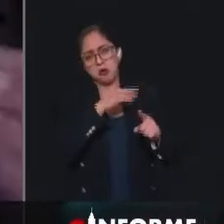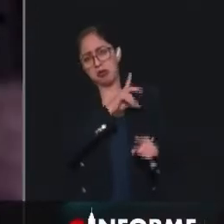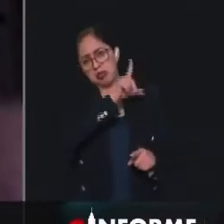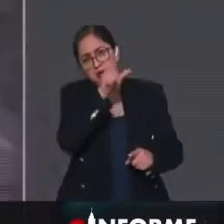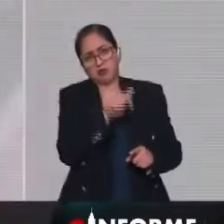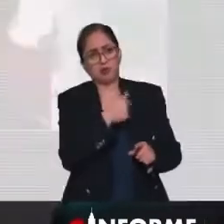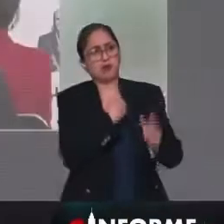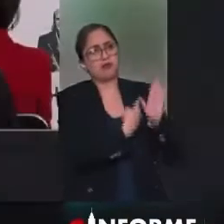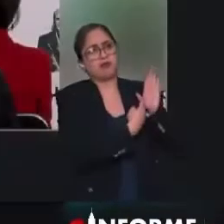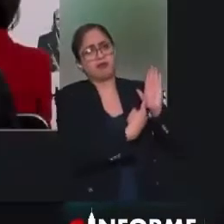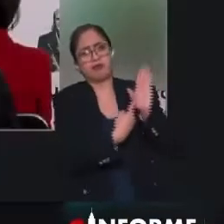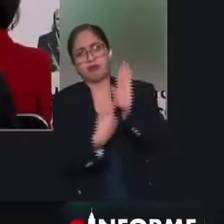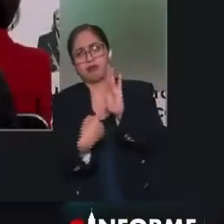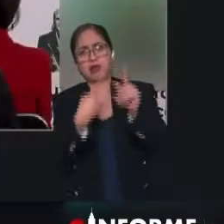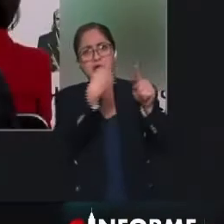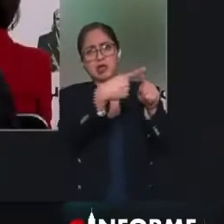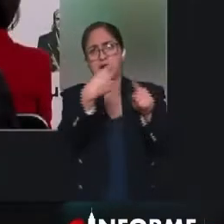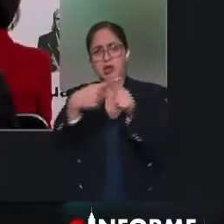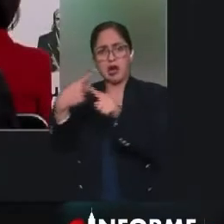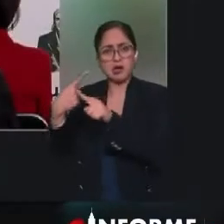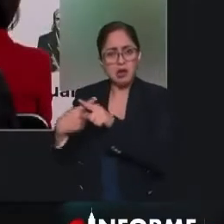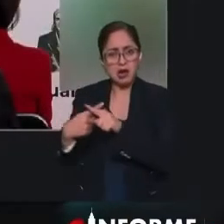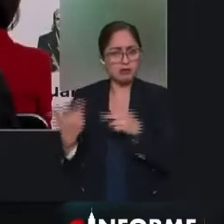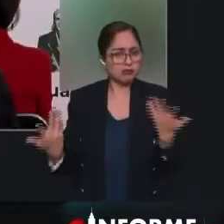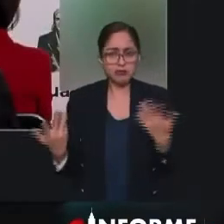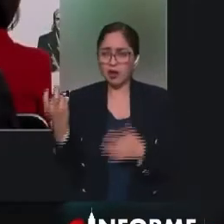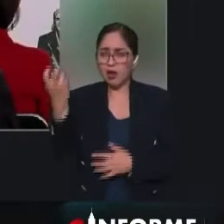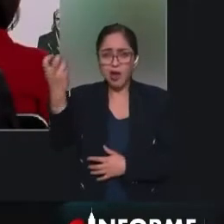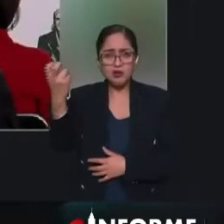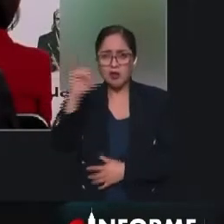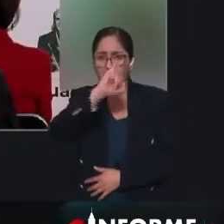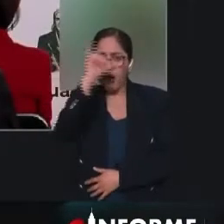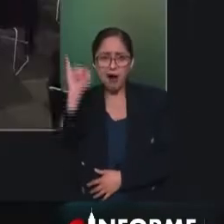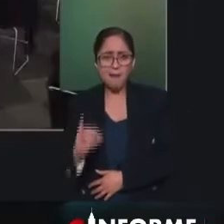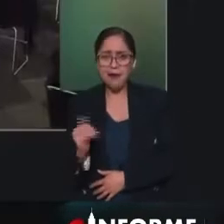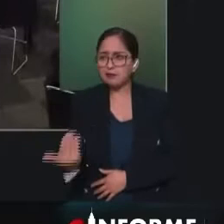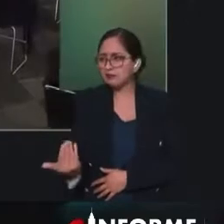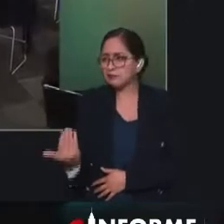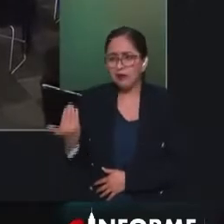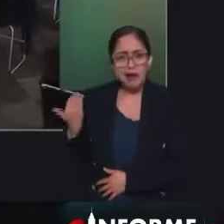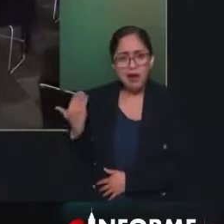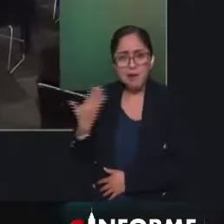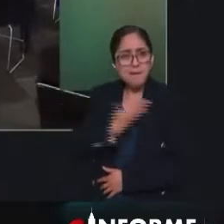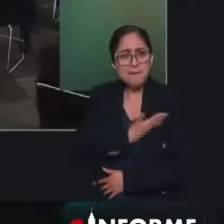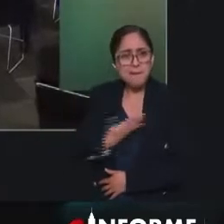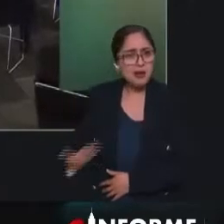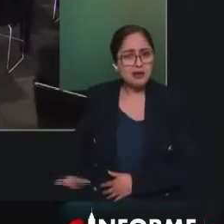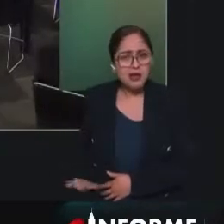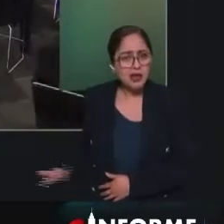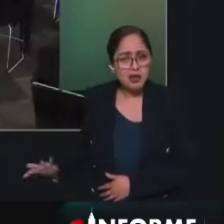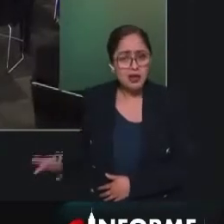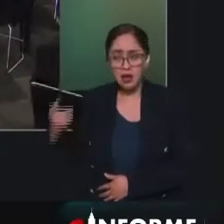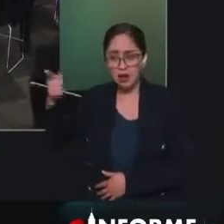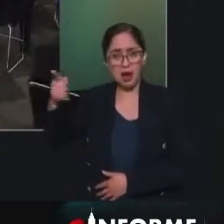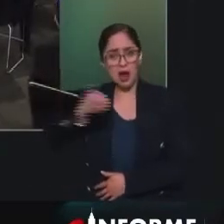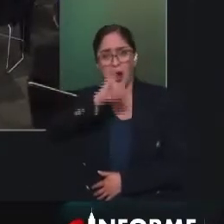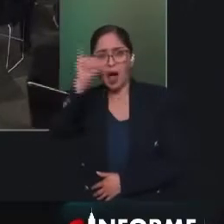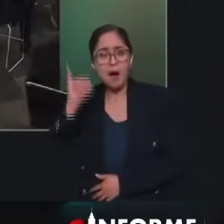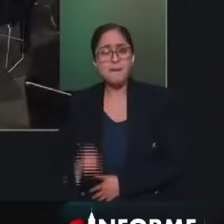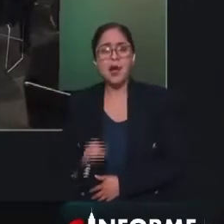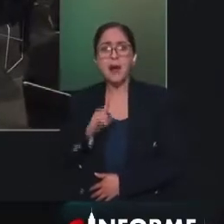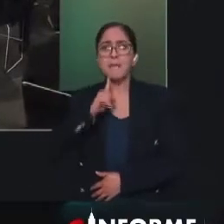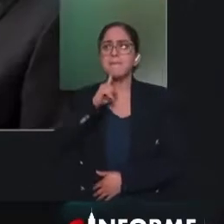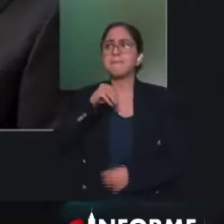lógicas ancestrales del régimen político, en el que un presidente no mencionaba a sus opositores.